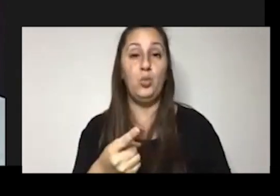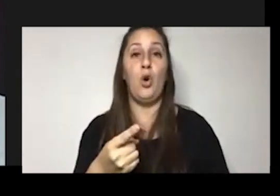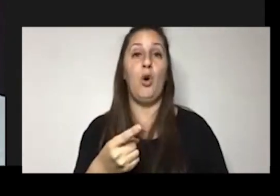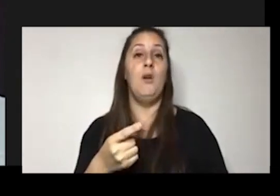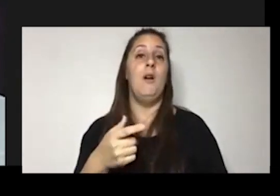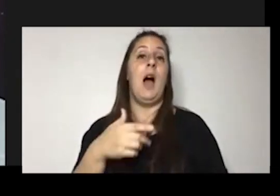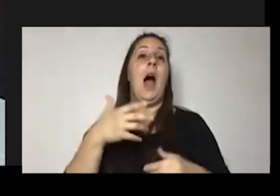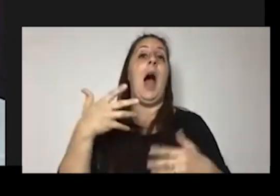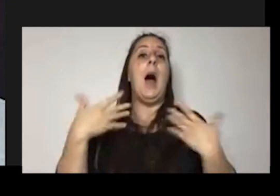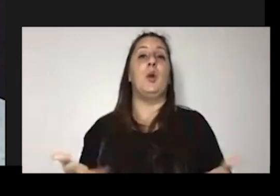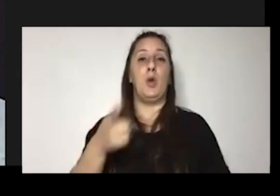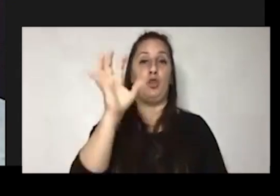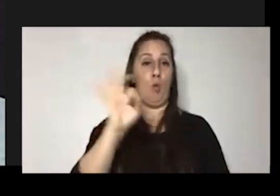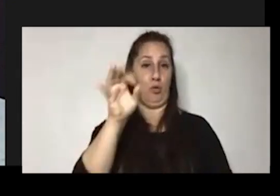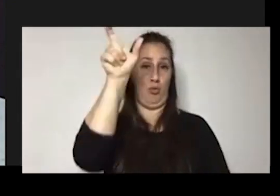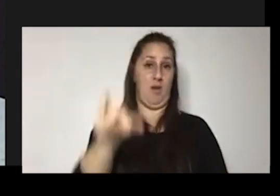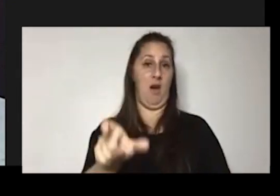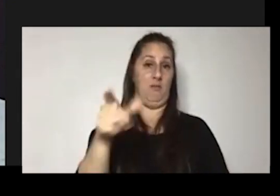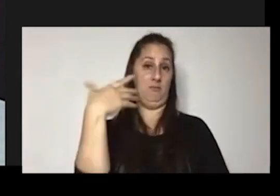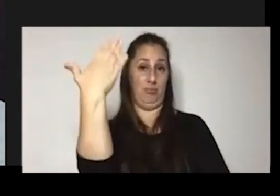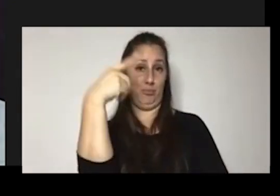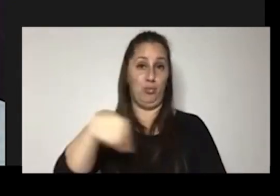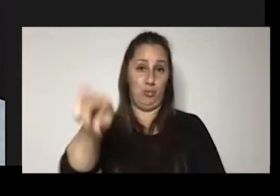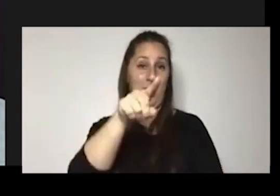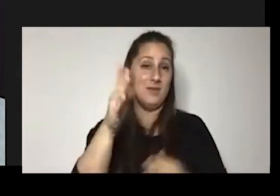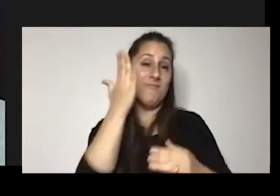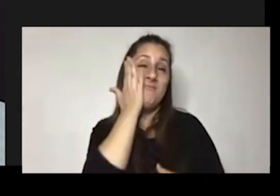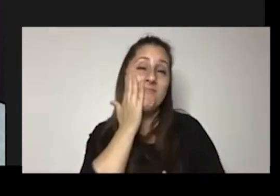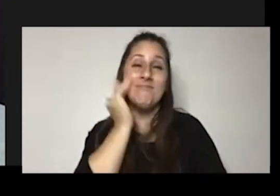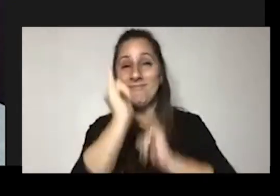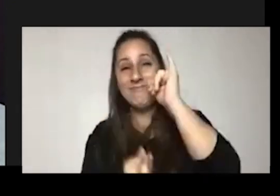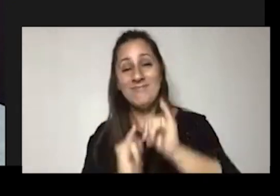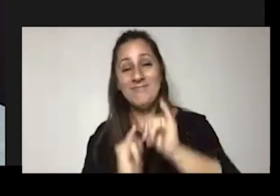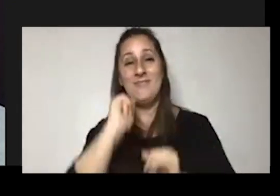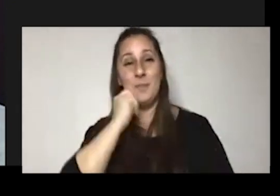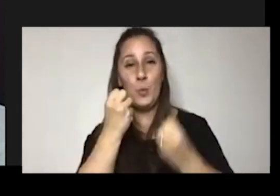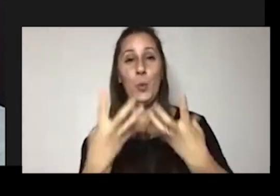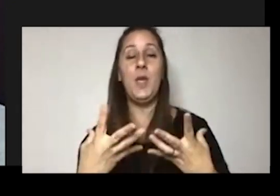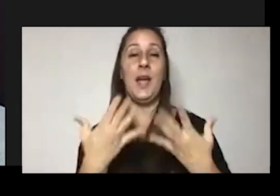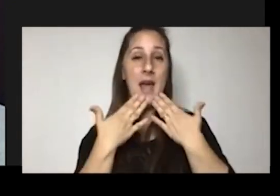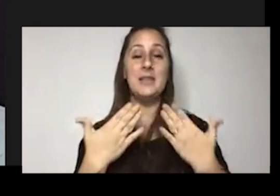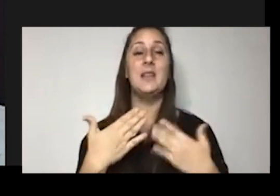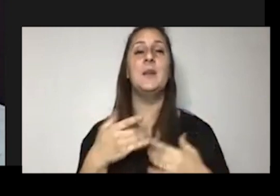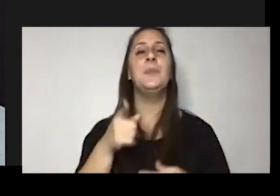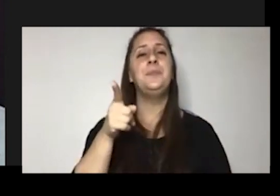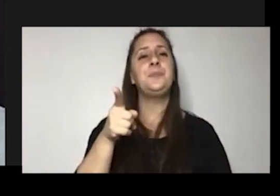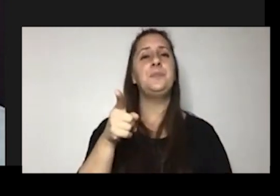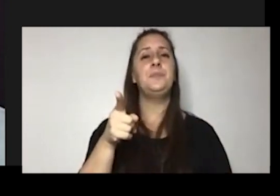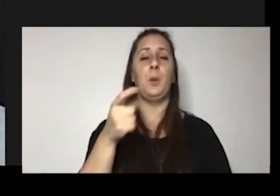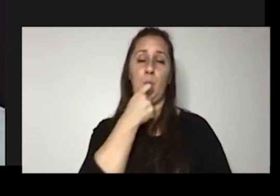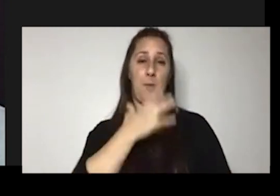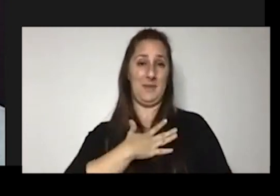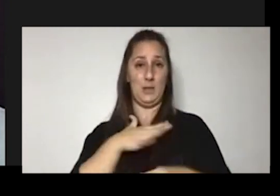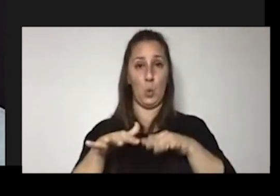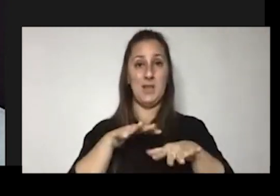una excelente predisposición, que se lo súper agradezco, es que a veces, por ejemplo, en mi caso decía, las obras,